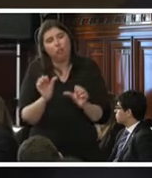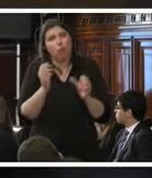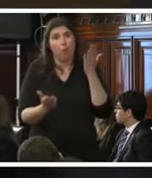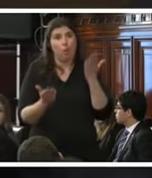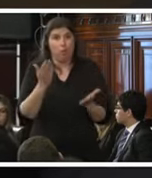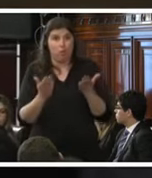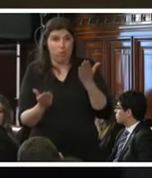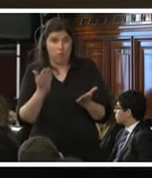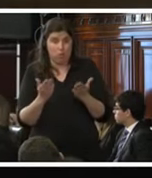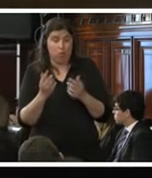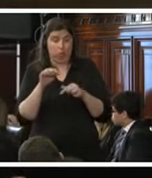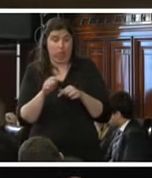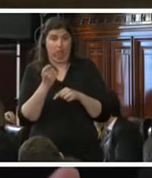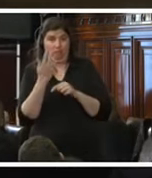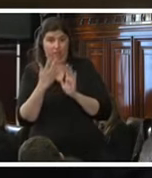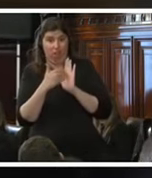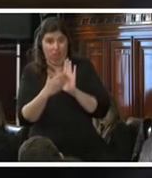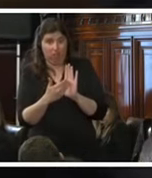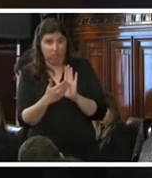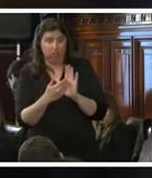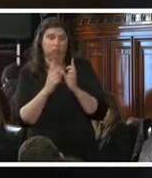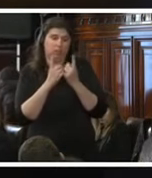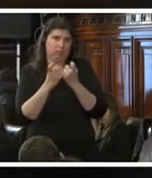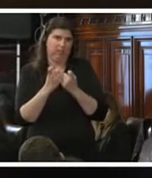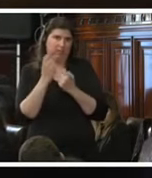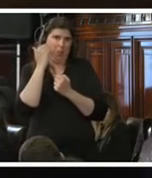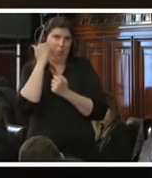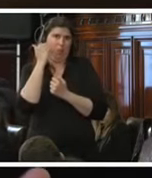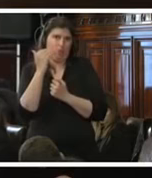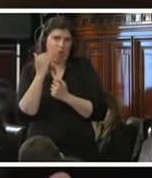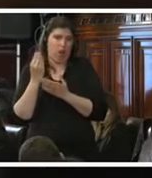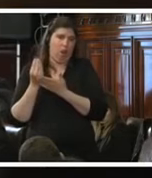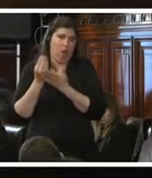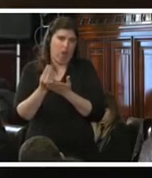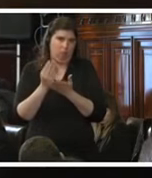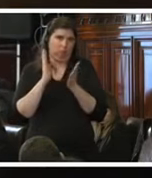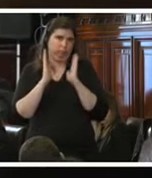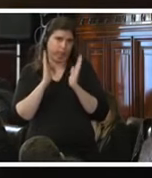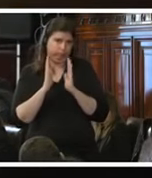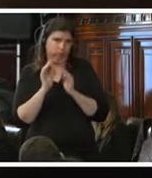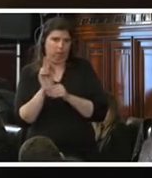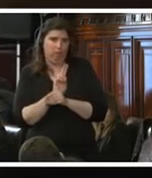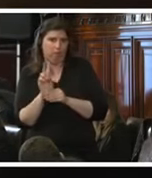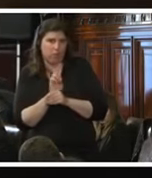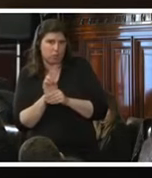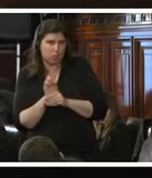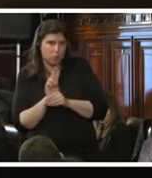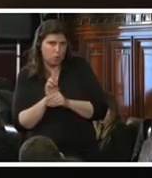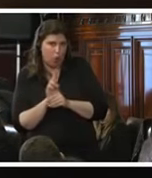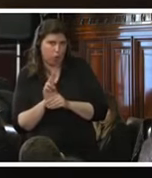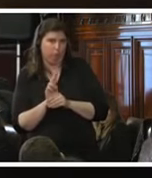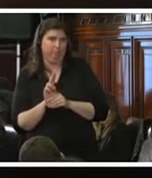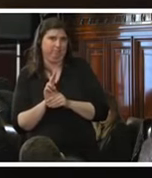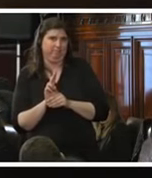requiere de una presencia de profesional independiente o defensoría pública como condición